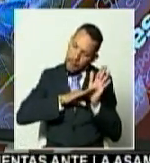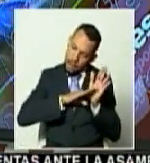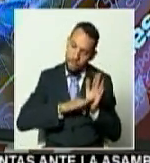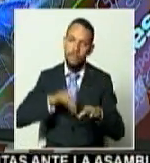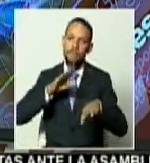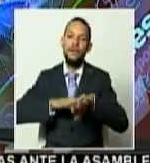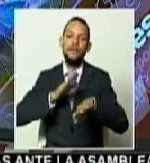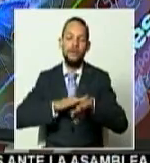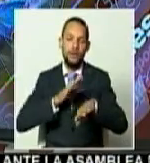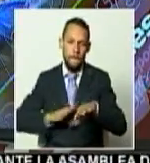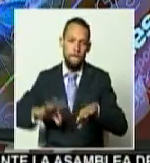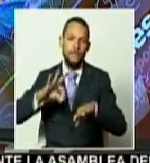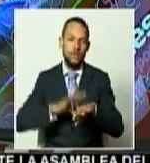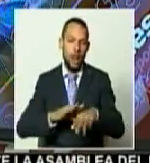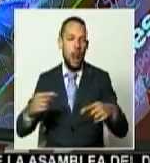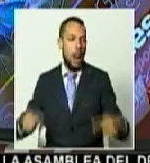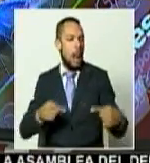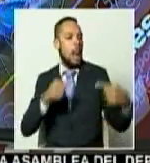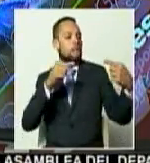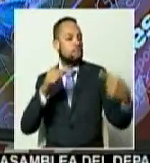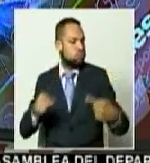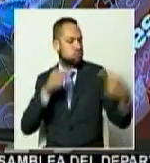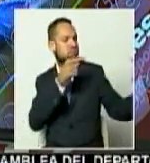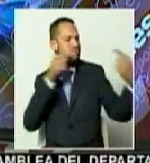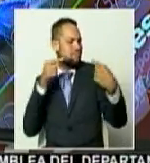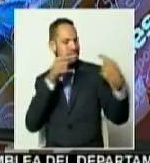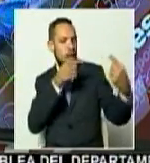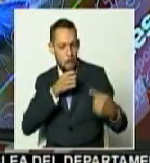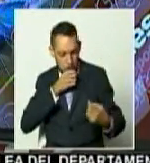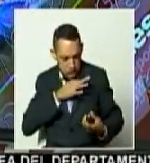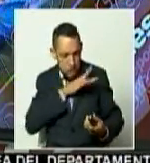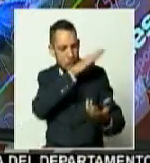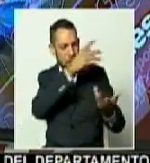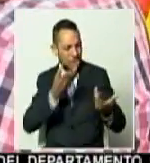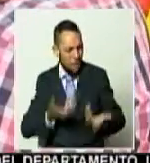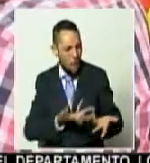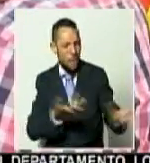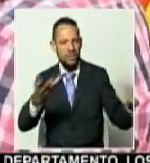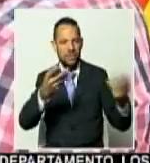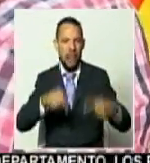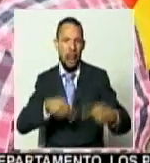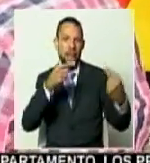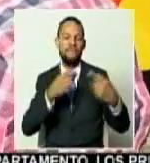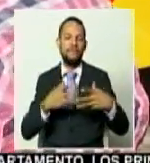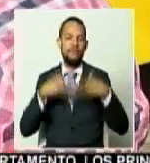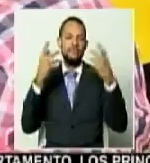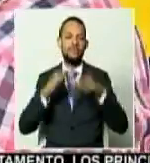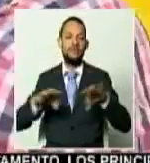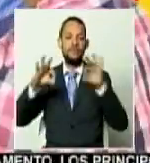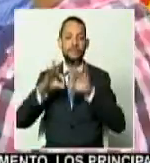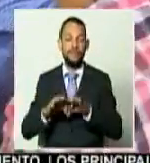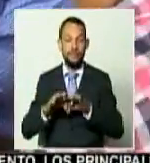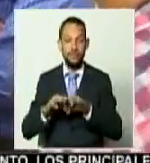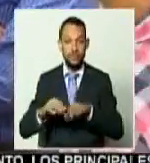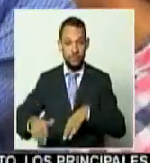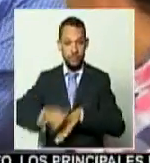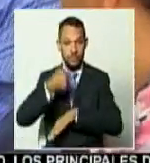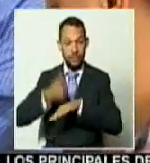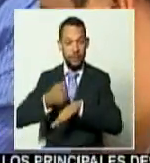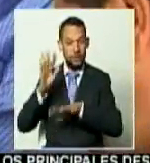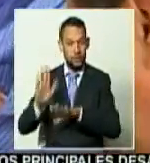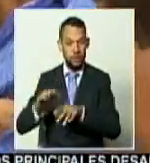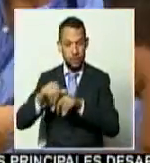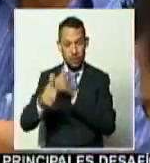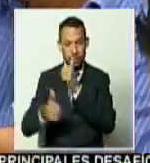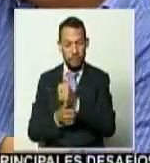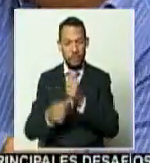solicitaron dejar las agresiones verbales contra el cuerpo técnico y los jugadores. Según el agente liquidador del Deportivo Pereira, es